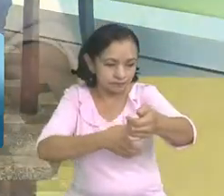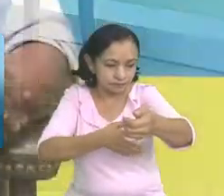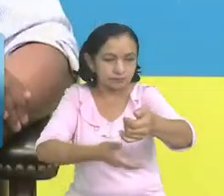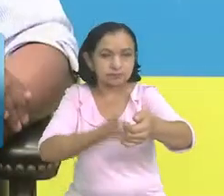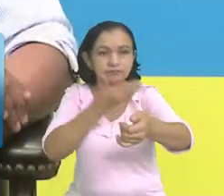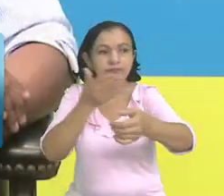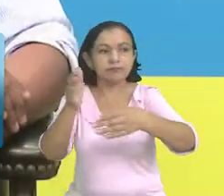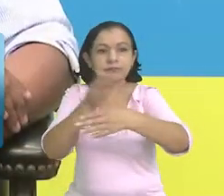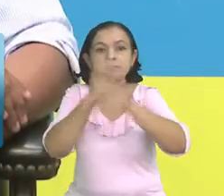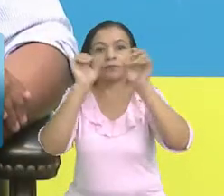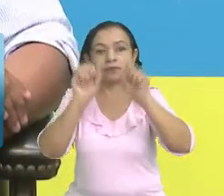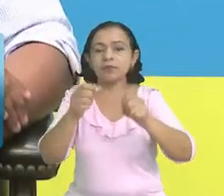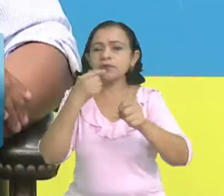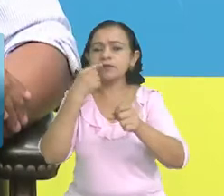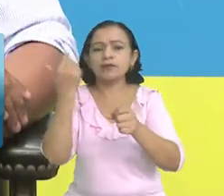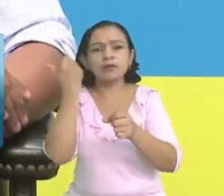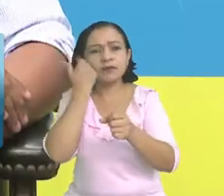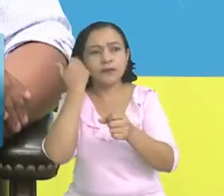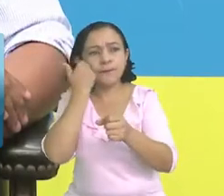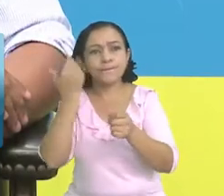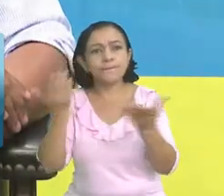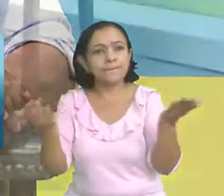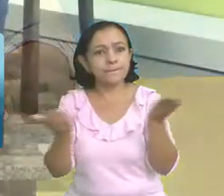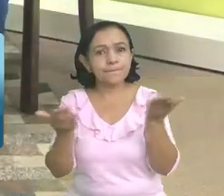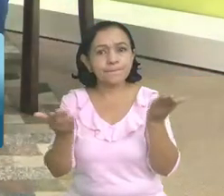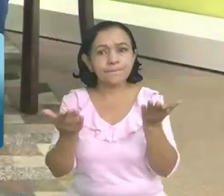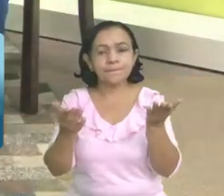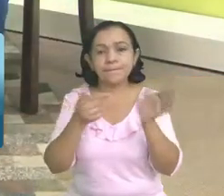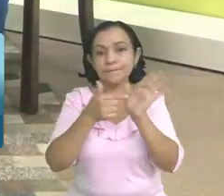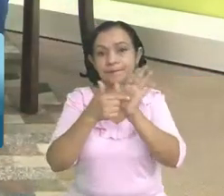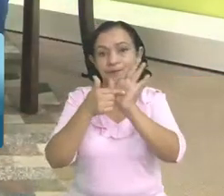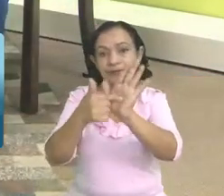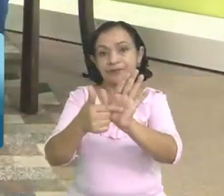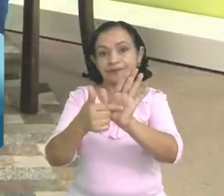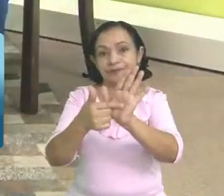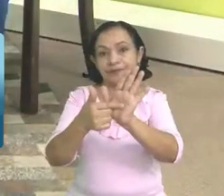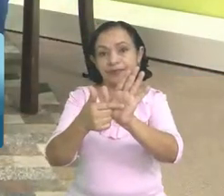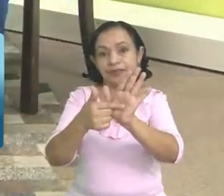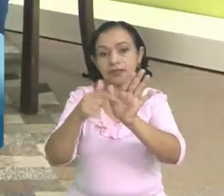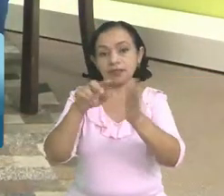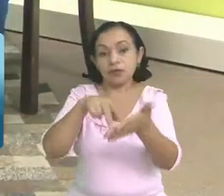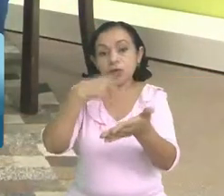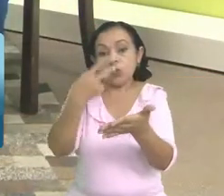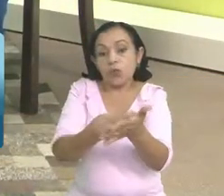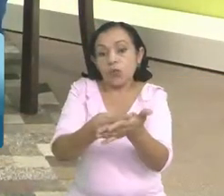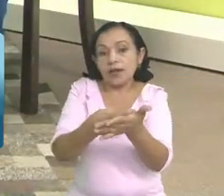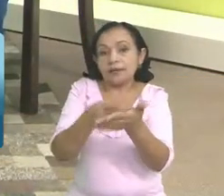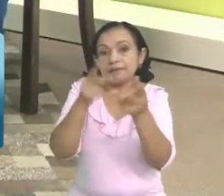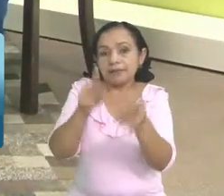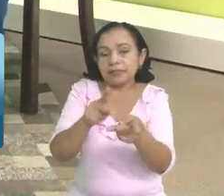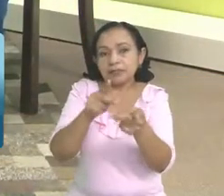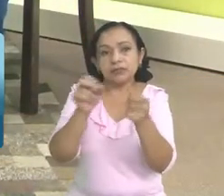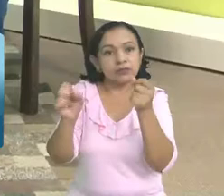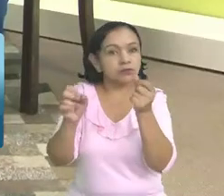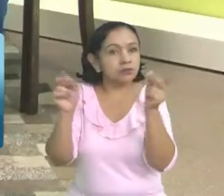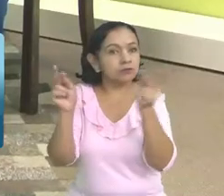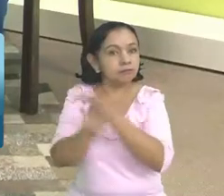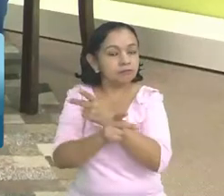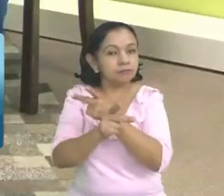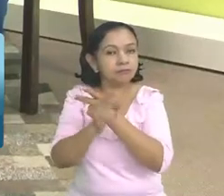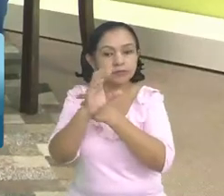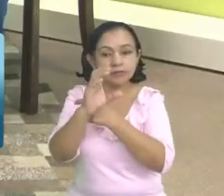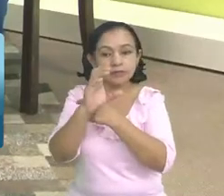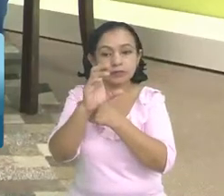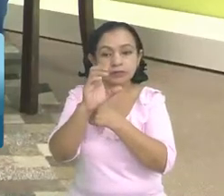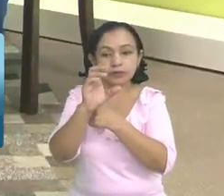podemos considerar como crónica, doctor? Correcto. Te vamos a dar un ejemplo. Por ejemplo, la epilepsia. La epilepsia se puede, es un trastorno